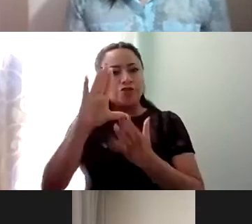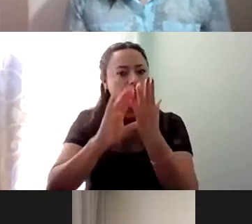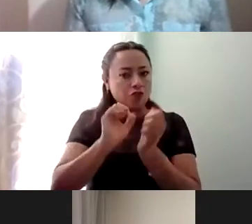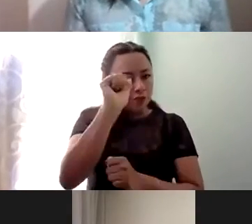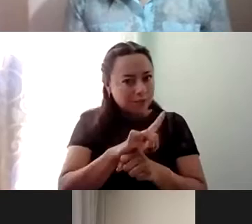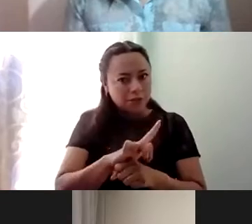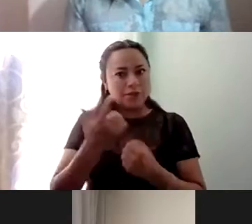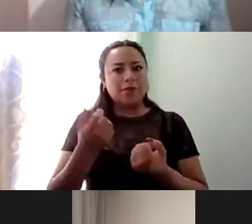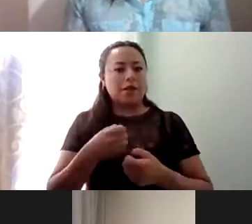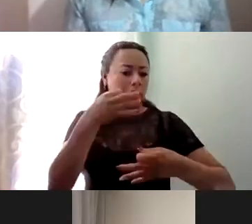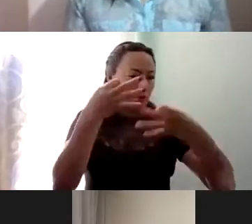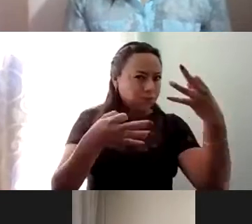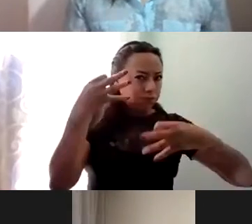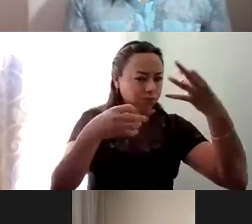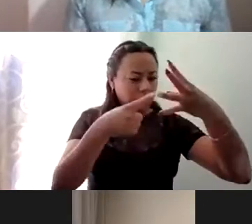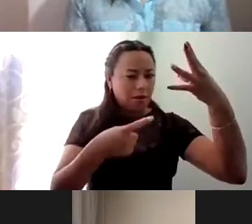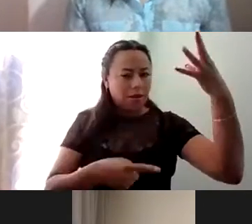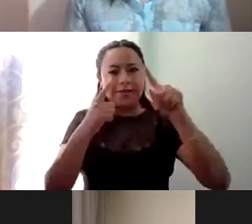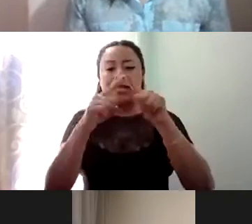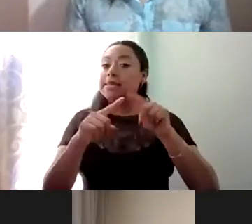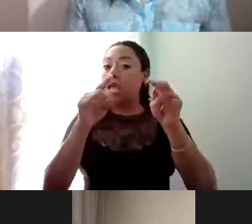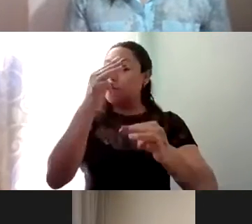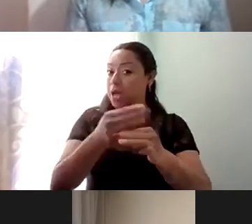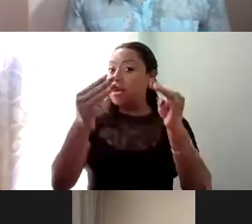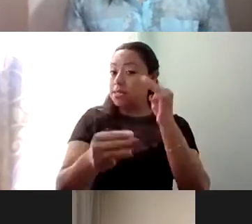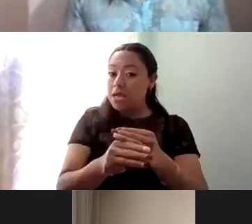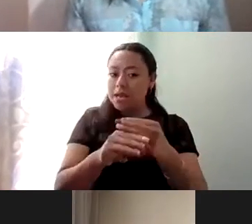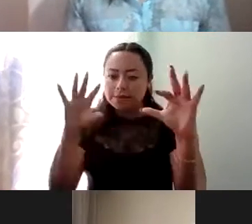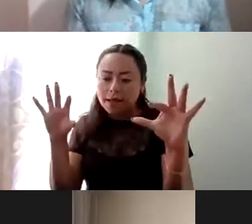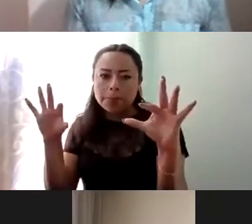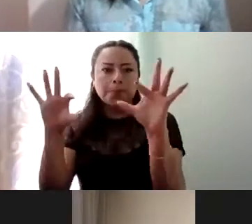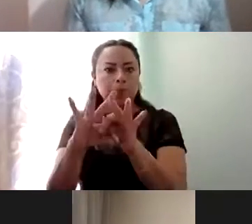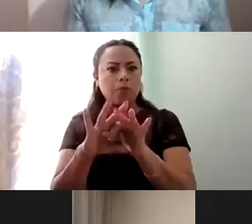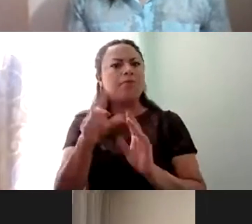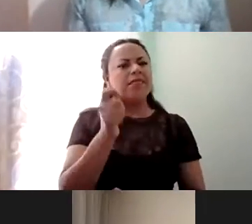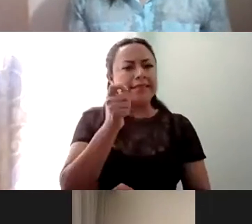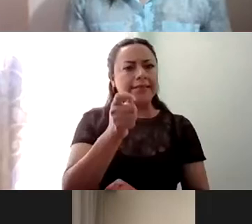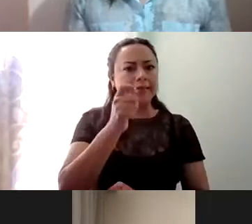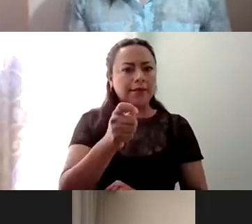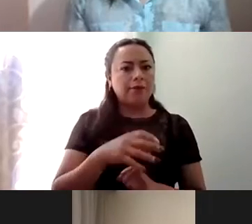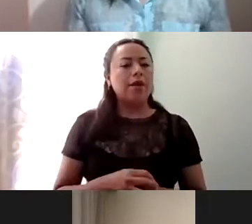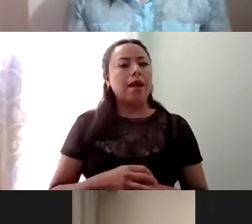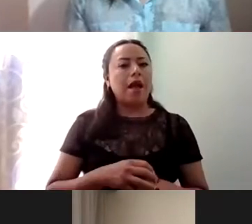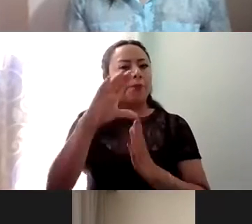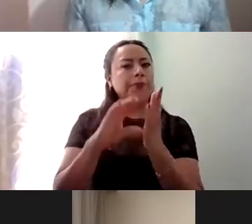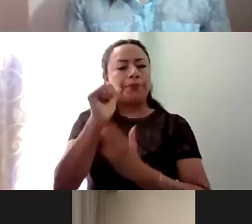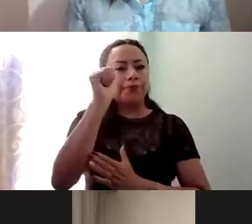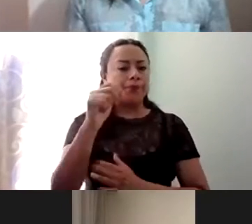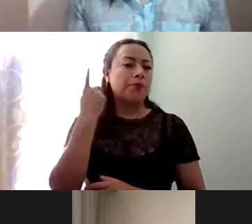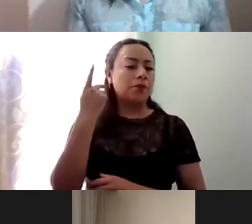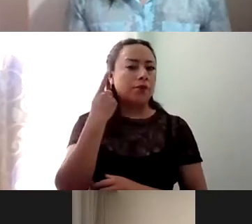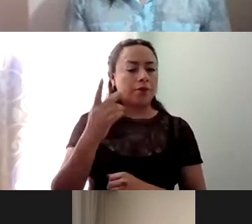argumentación jurídica, todas estas materias que tienen que ver justamente con la constitución política, con la